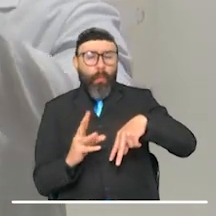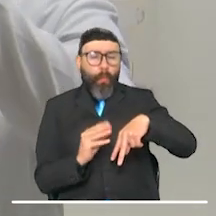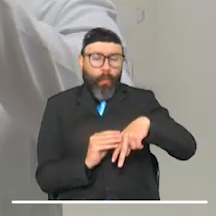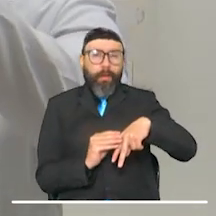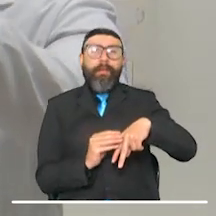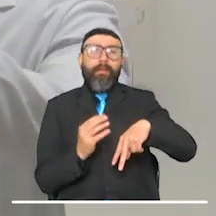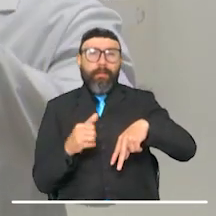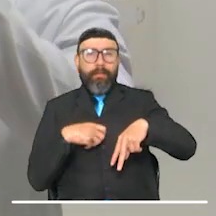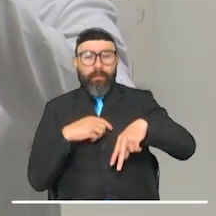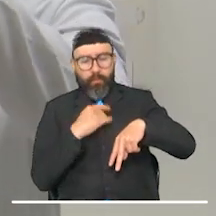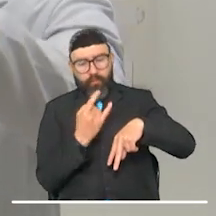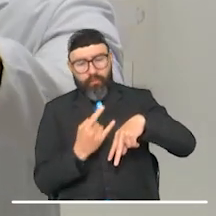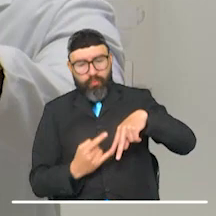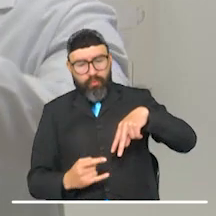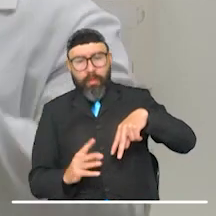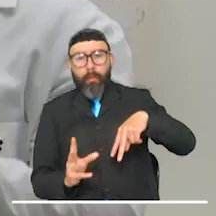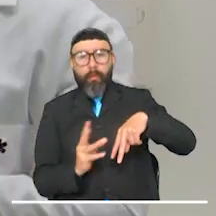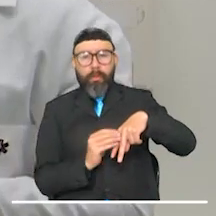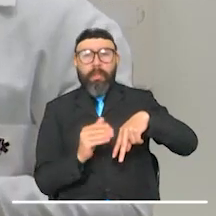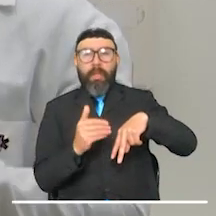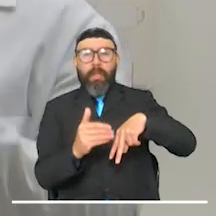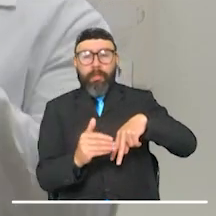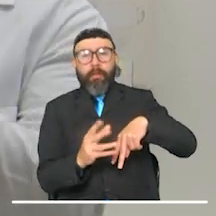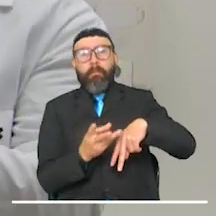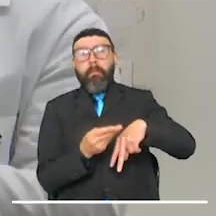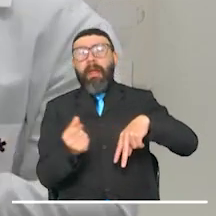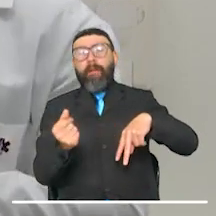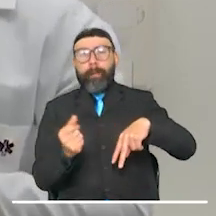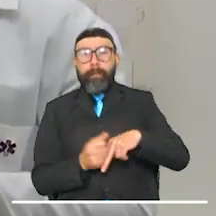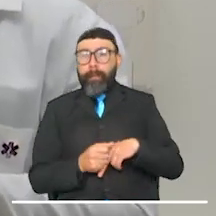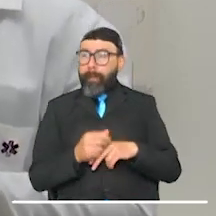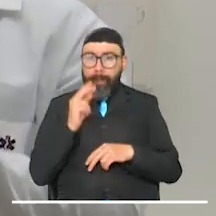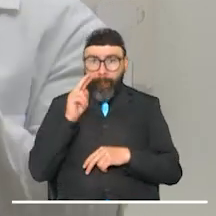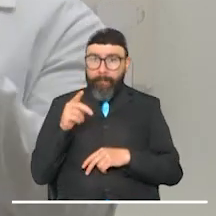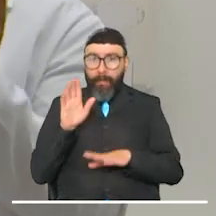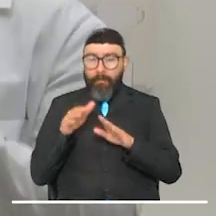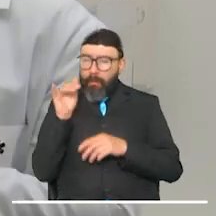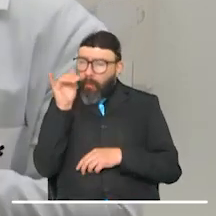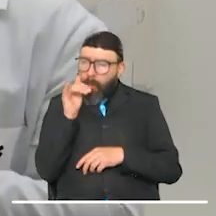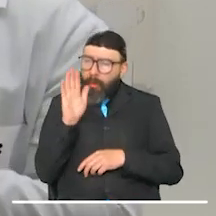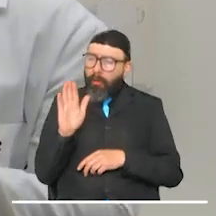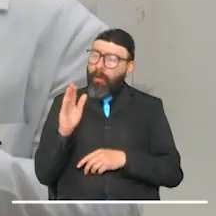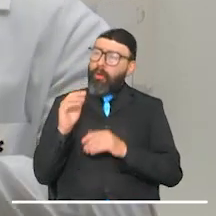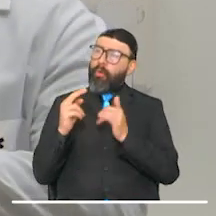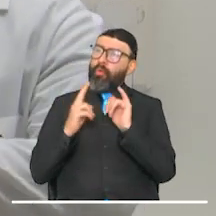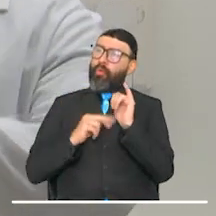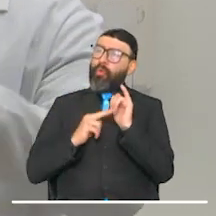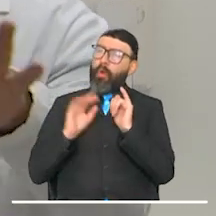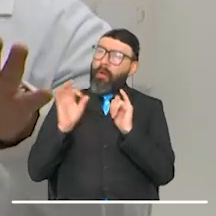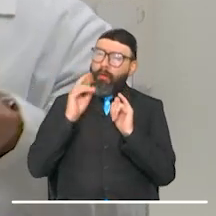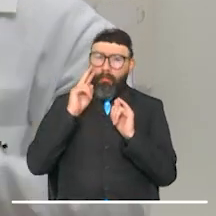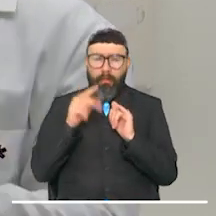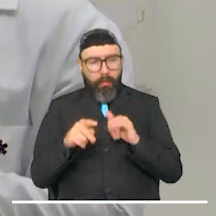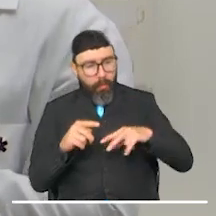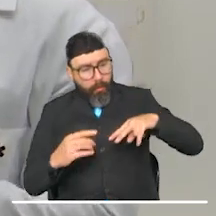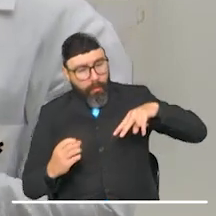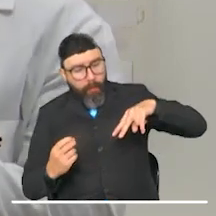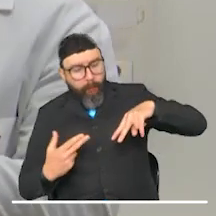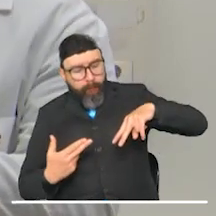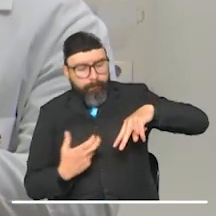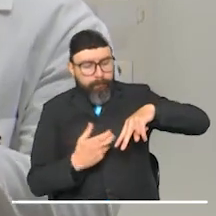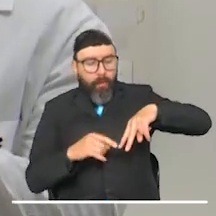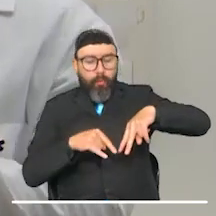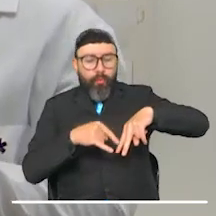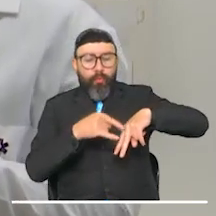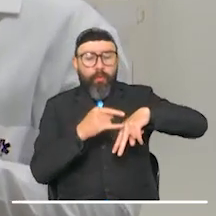cicatrización y cicatrización lleva eliminación por eso los vídeos que vemos A veces en YouTube o en las redes sociales una vena desapareciendo realmente